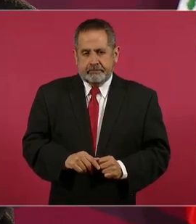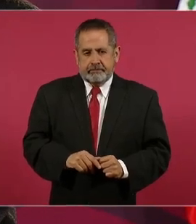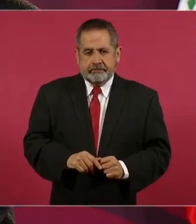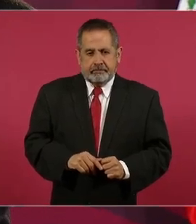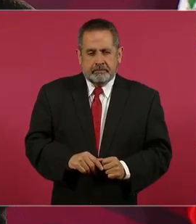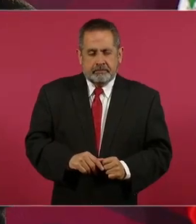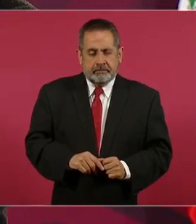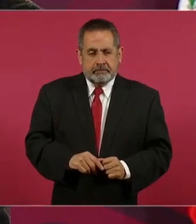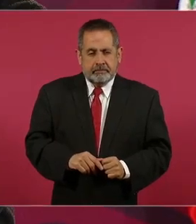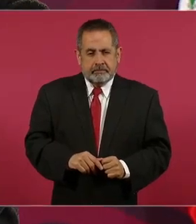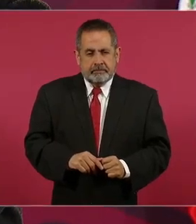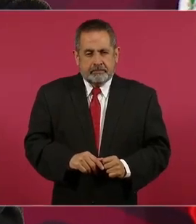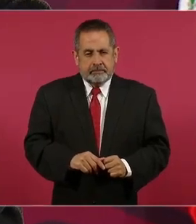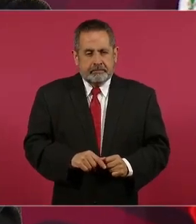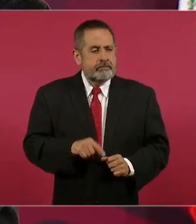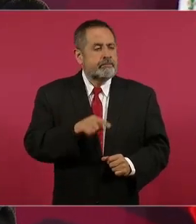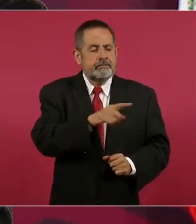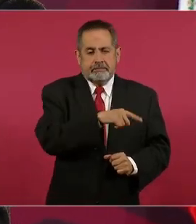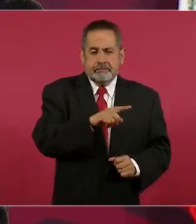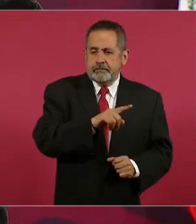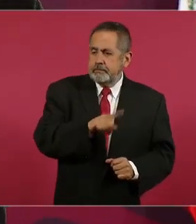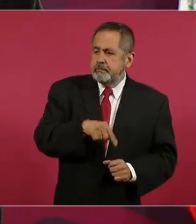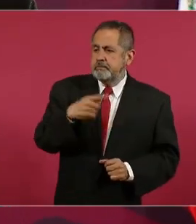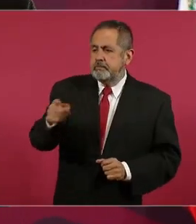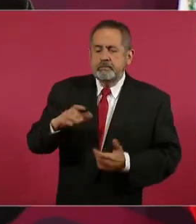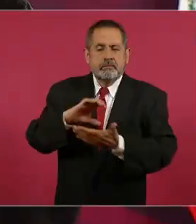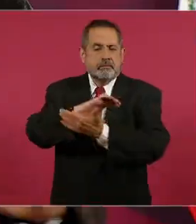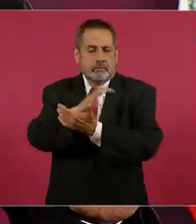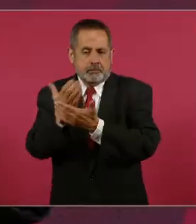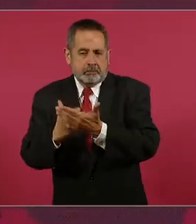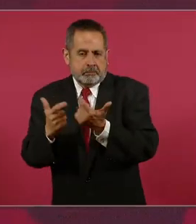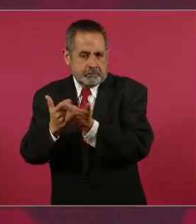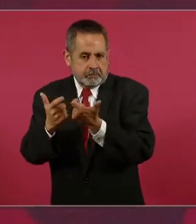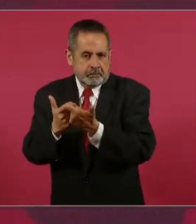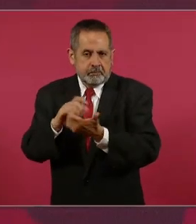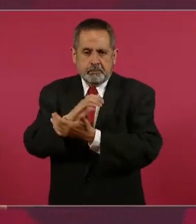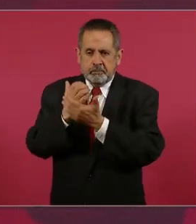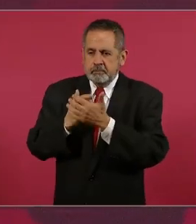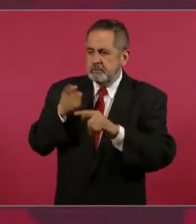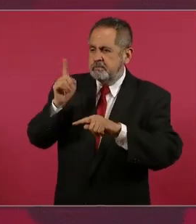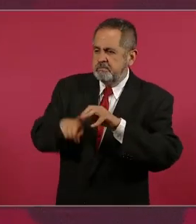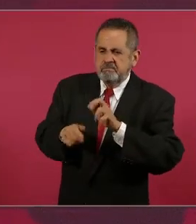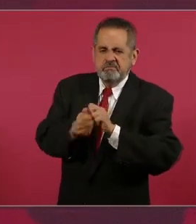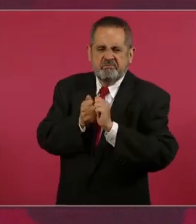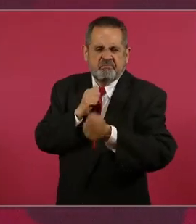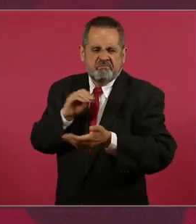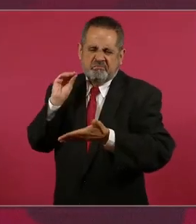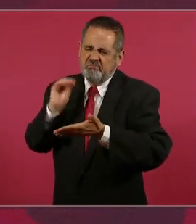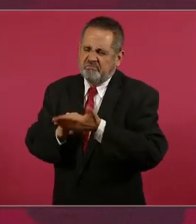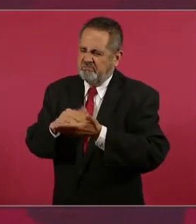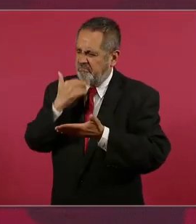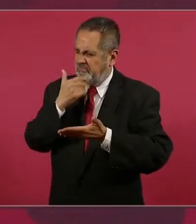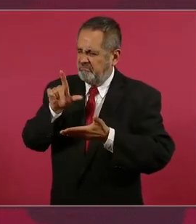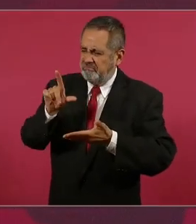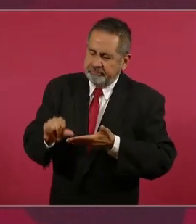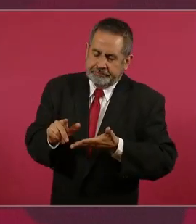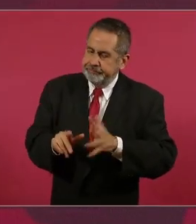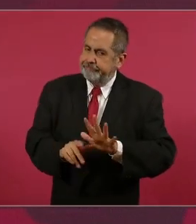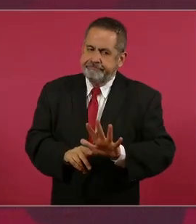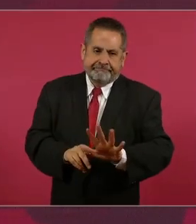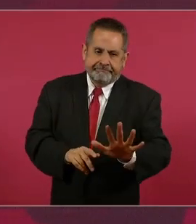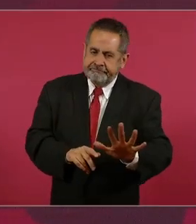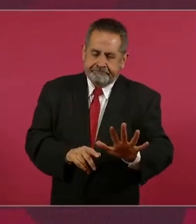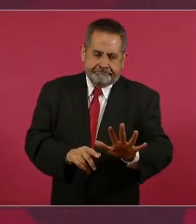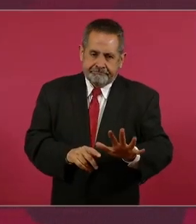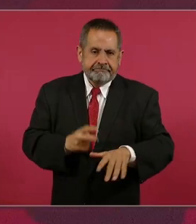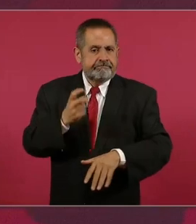debilitado los contratos colectivos de los trabajadores como han querido, y eso